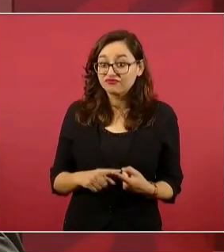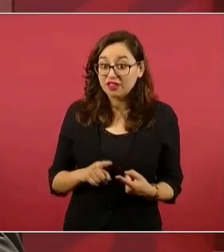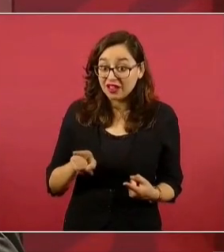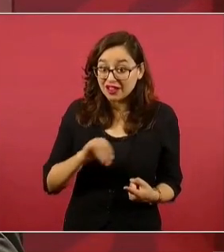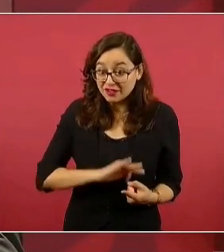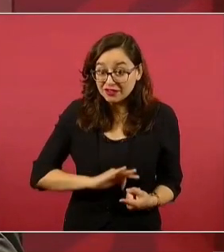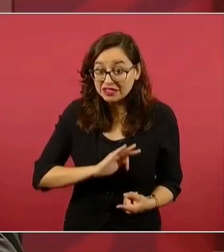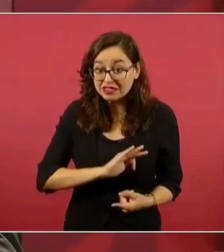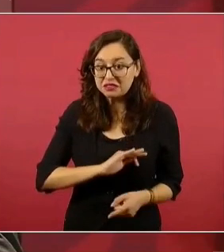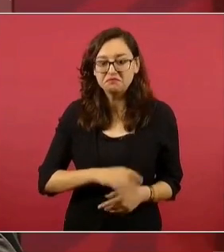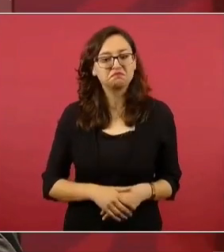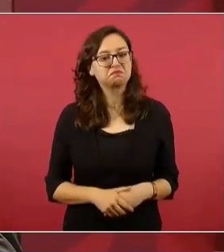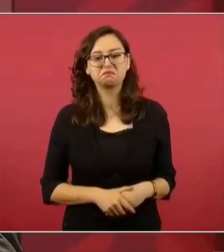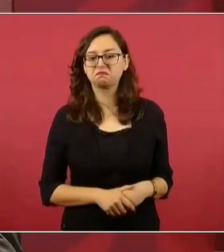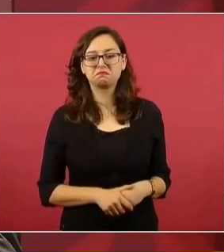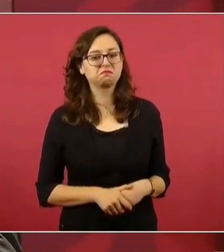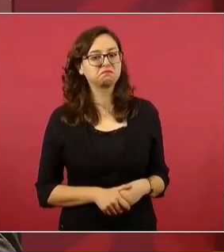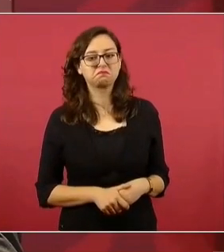feliz.